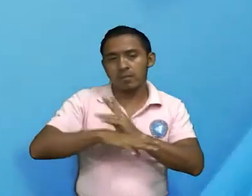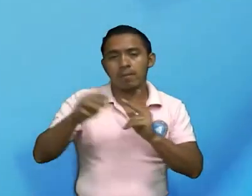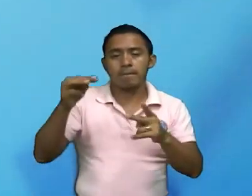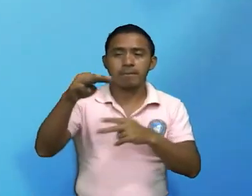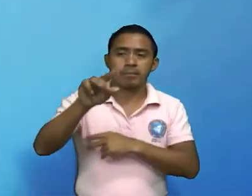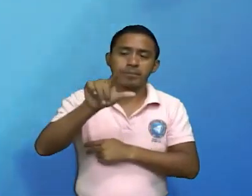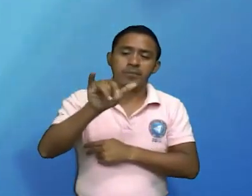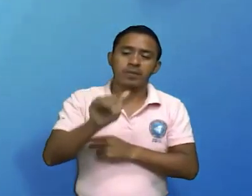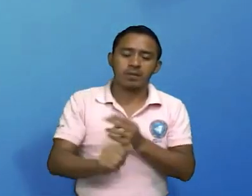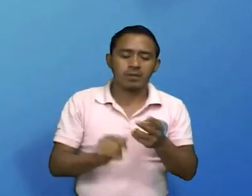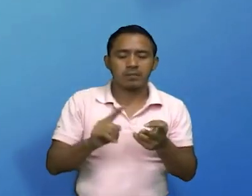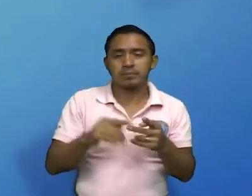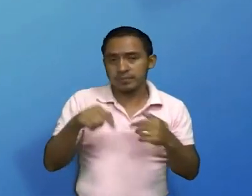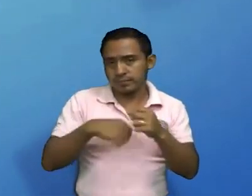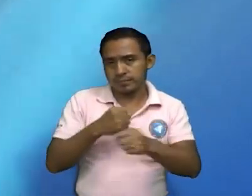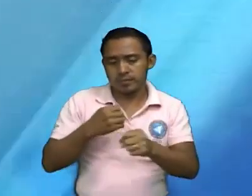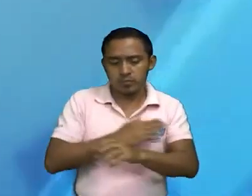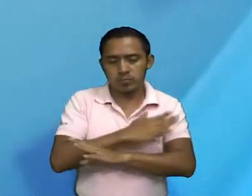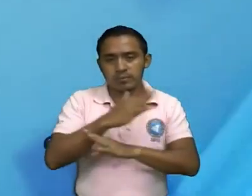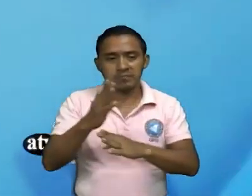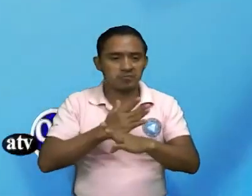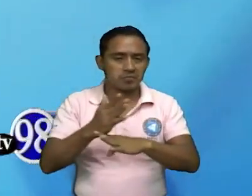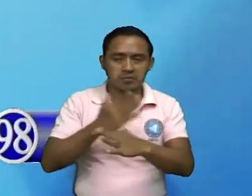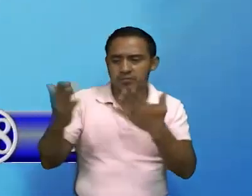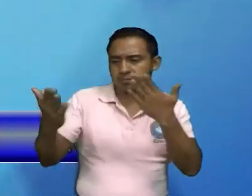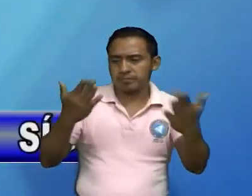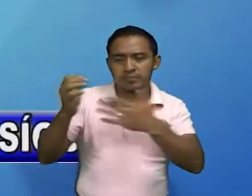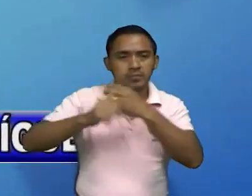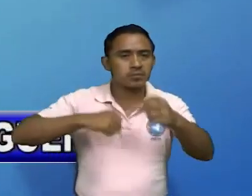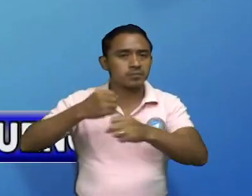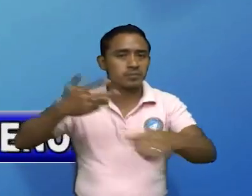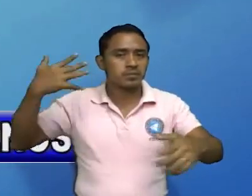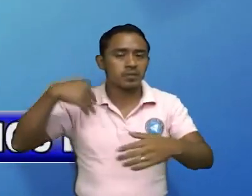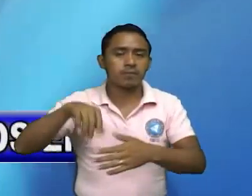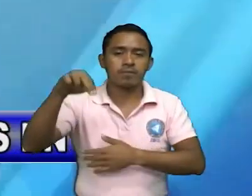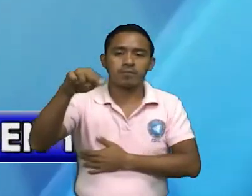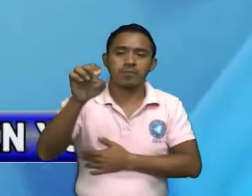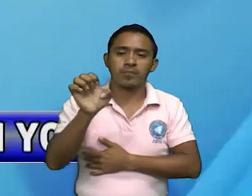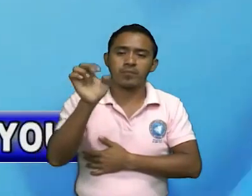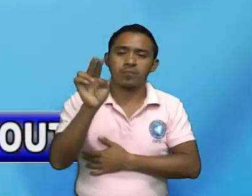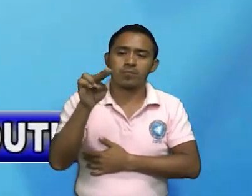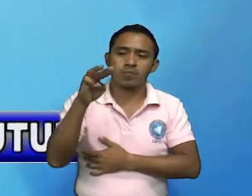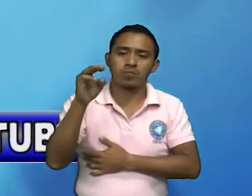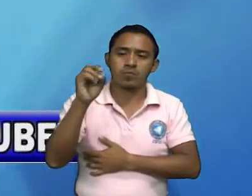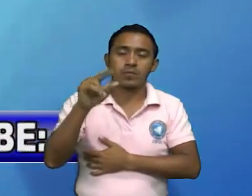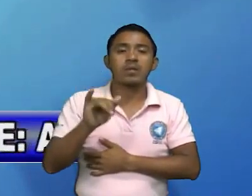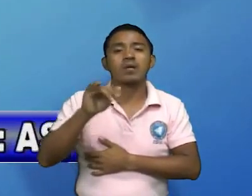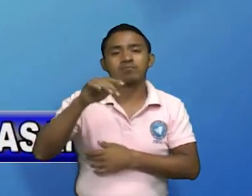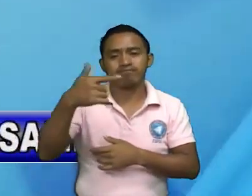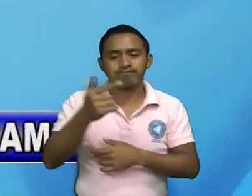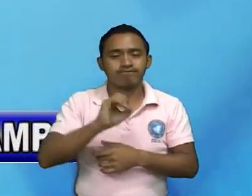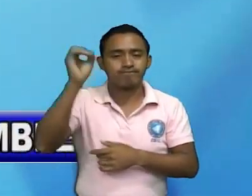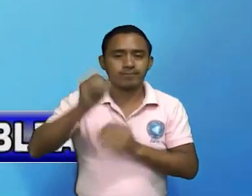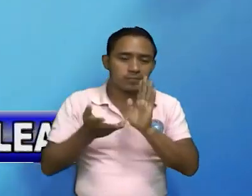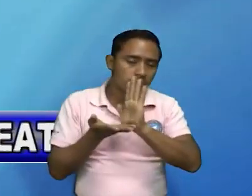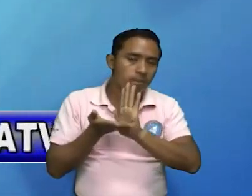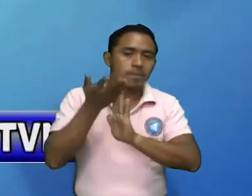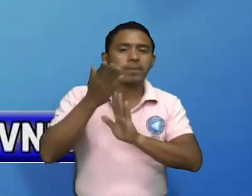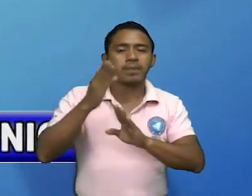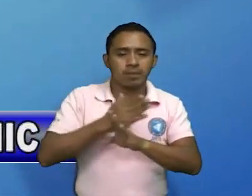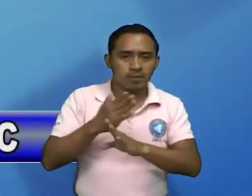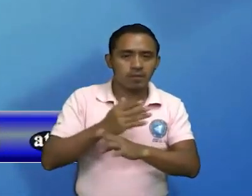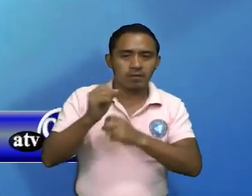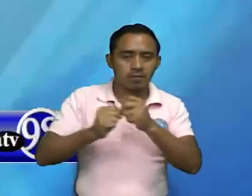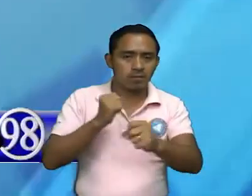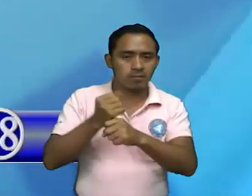malaria en lo que va del año en comparación al año pasado. En neumonía tenemos 7% más casos en relación al año